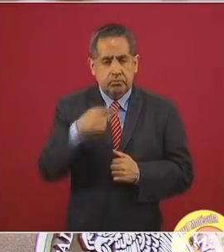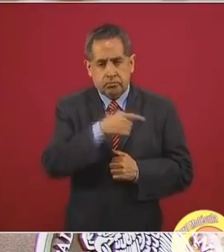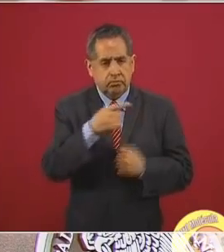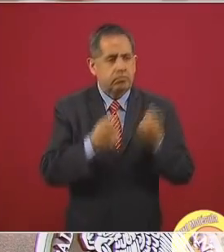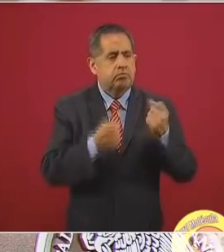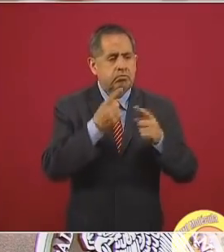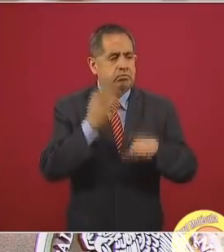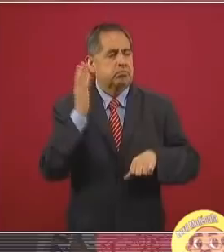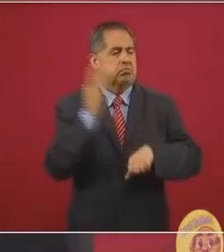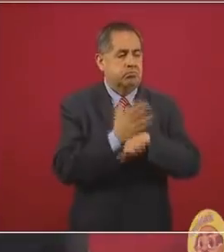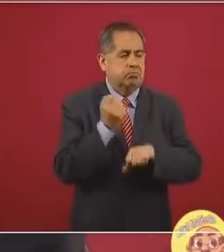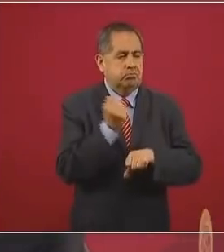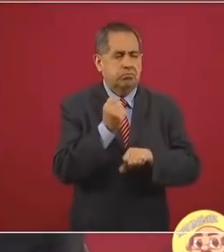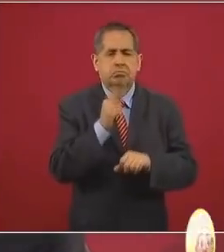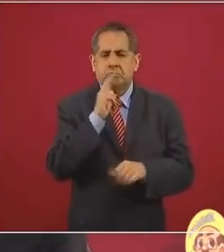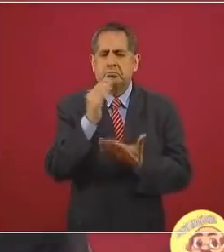ciertas consideraciones,